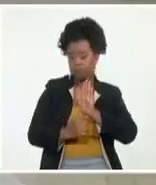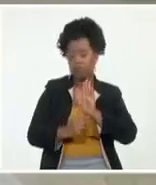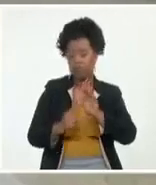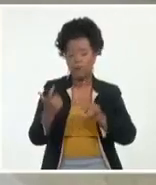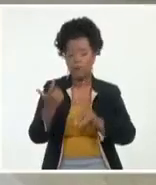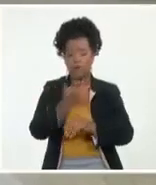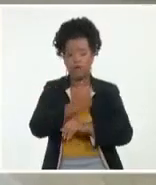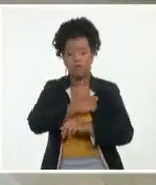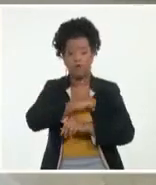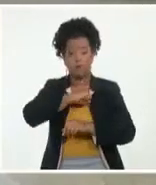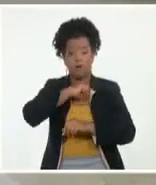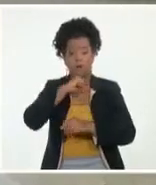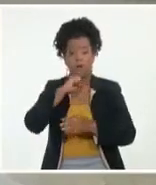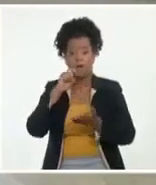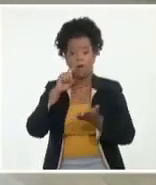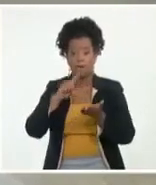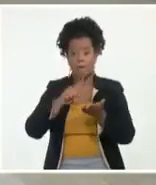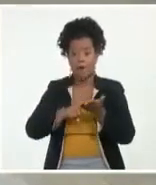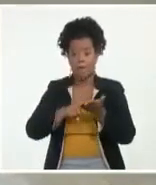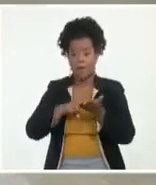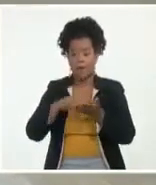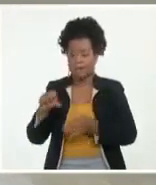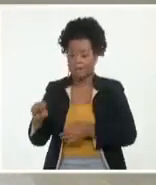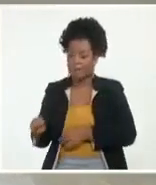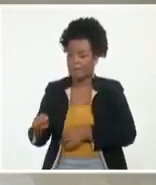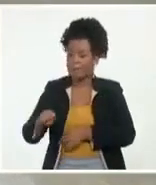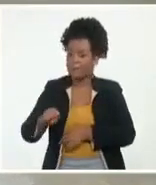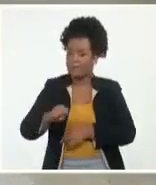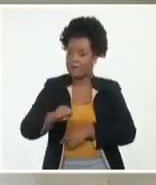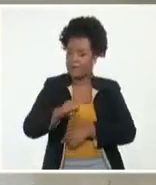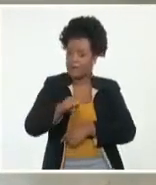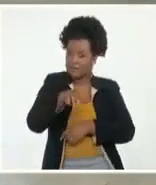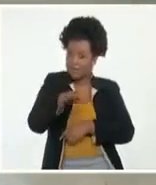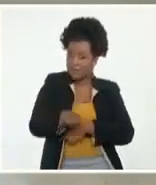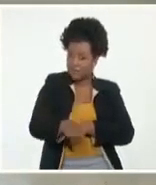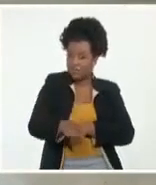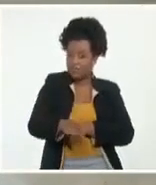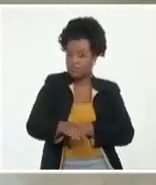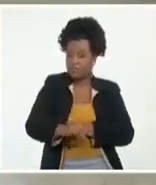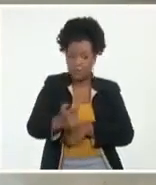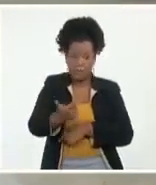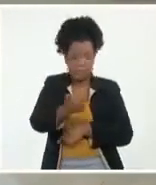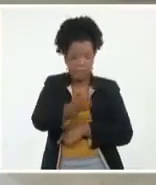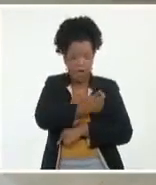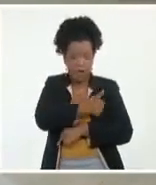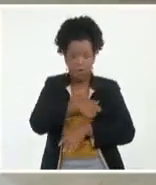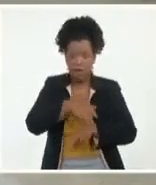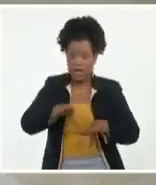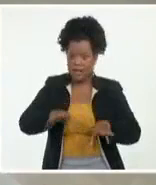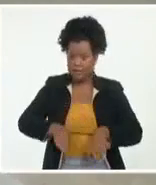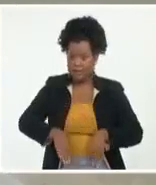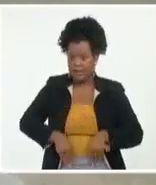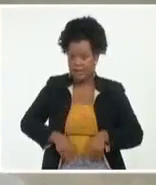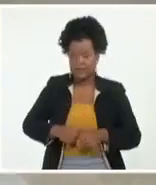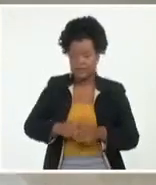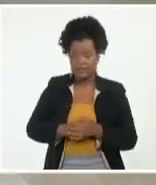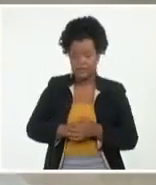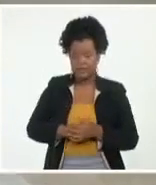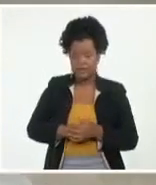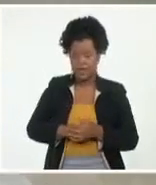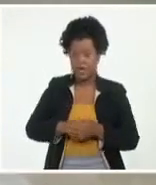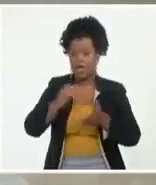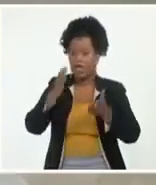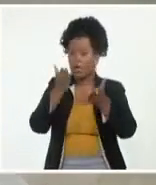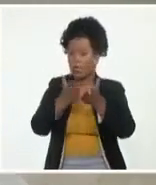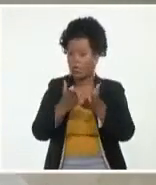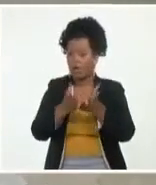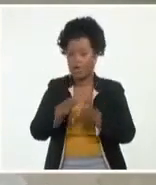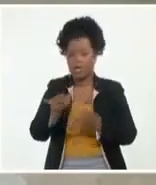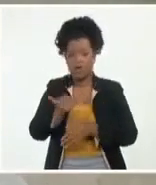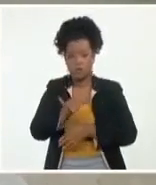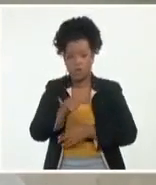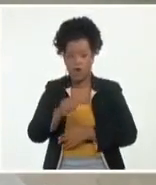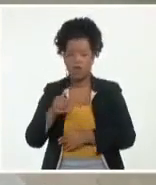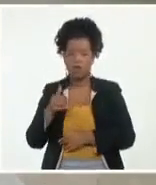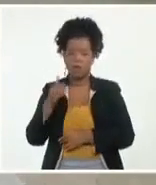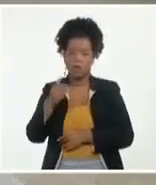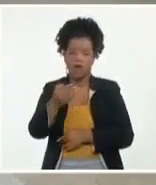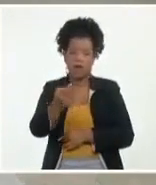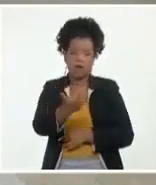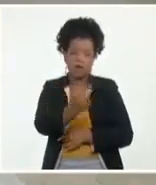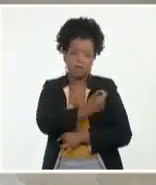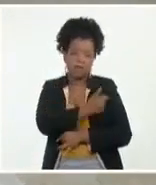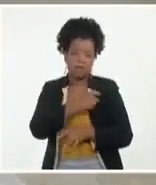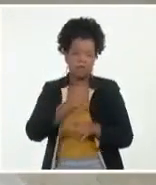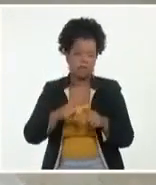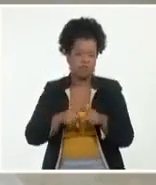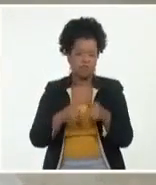a los lactanticos al vacunatorio a ponerlas y se le ponen a nuestros niños en las escuelas, etcétera, porque